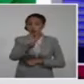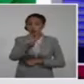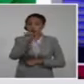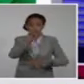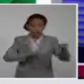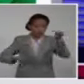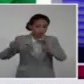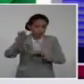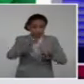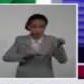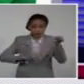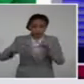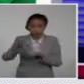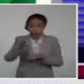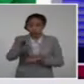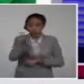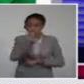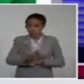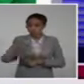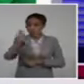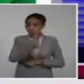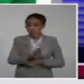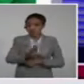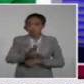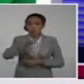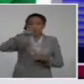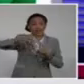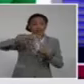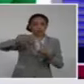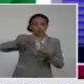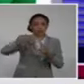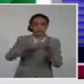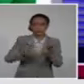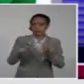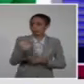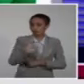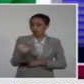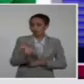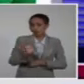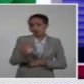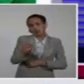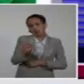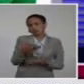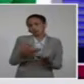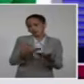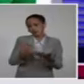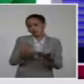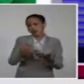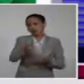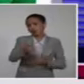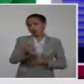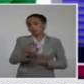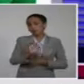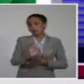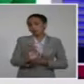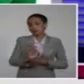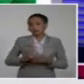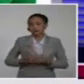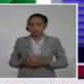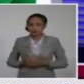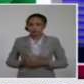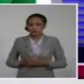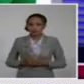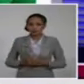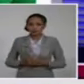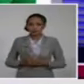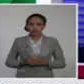de biología molecular, las tunas todavía en fase de puesta en marcha, que están haciendo el diagnóstico